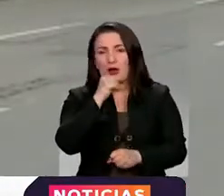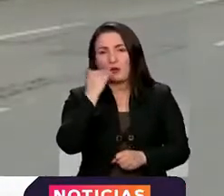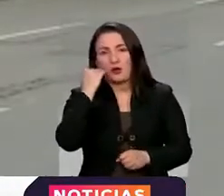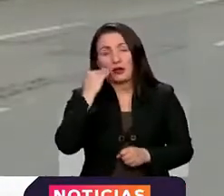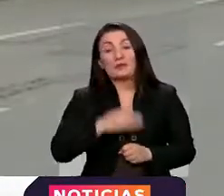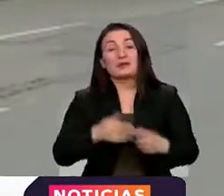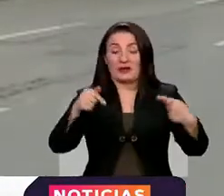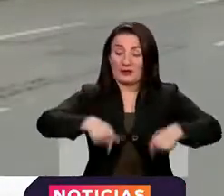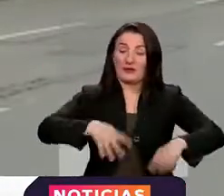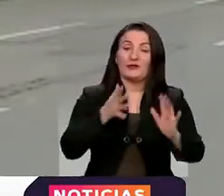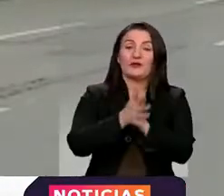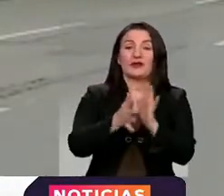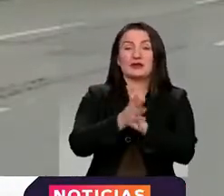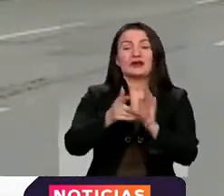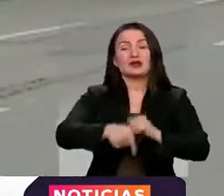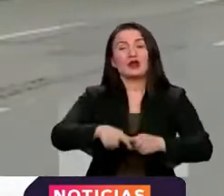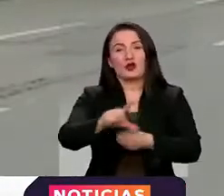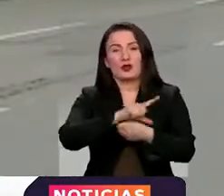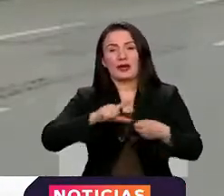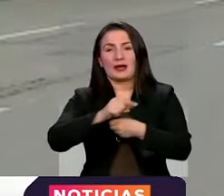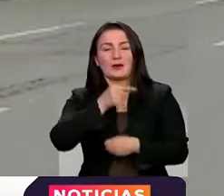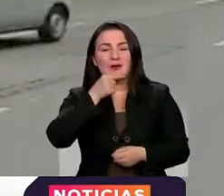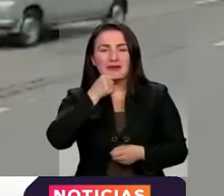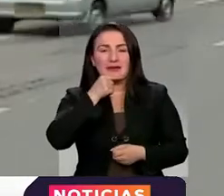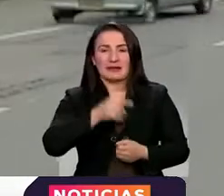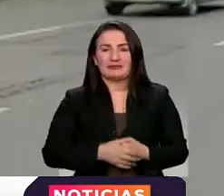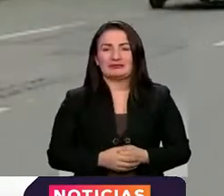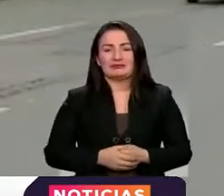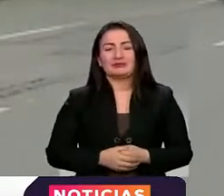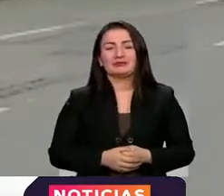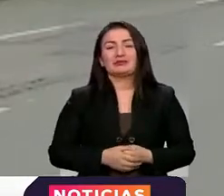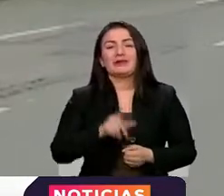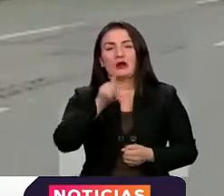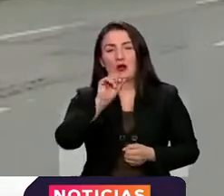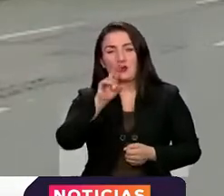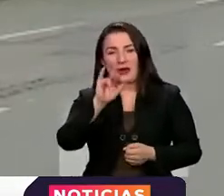información. Yo me despido desde la localidad de Teusaquillo. Lorena Torres, Noticias Capital. Gracias.